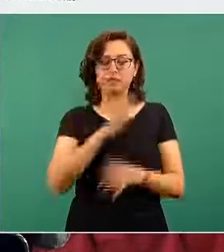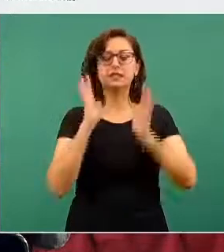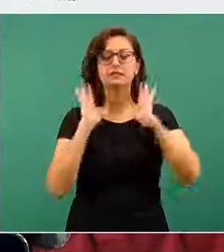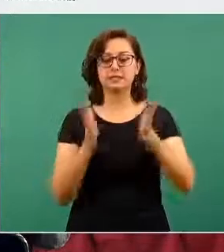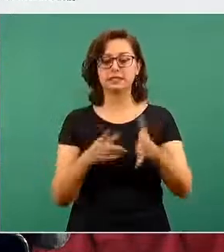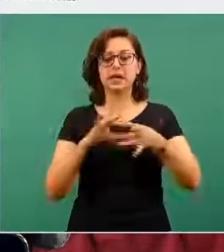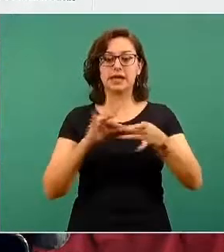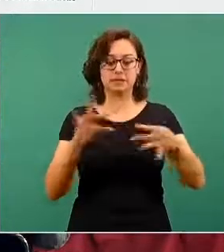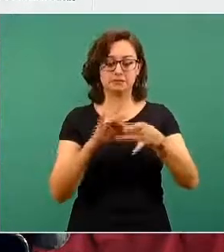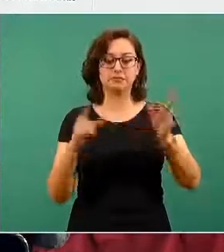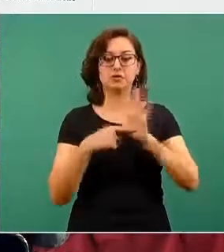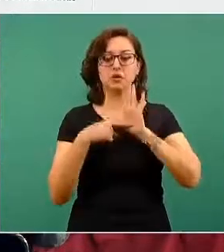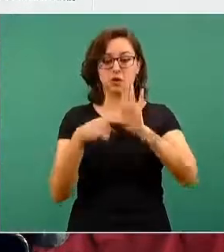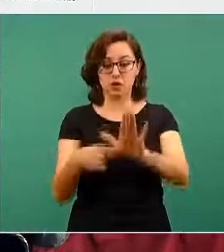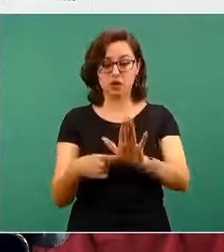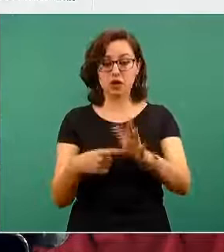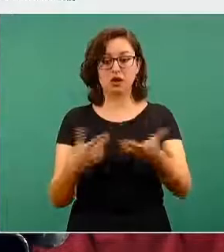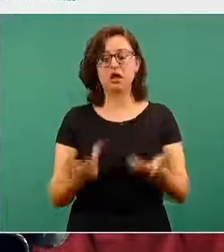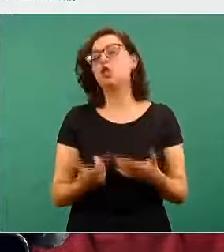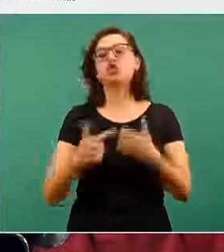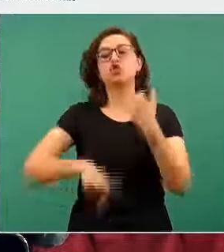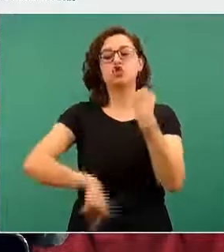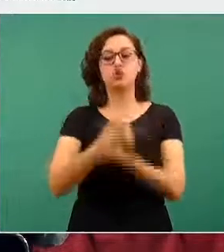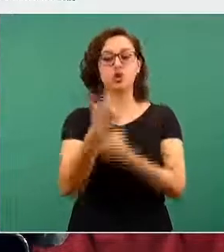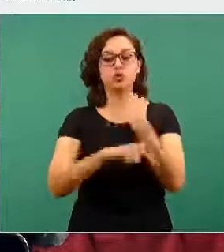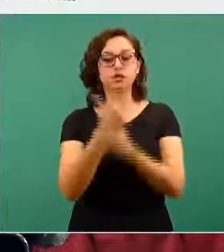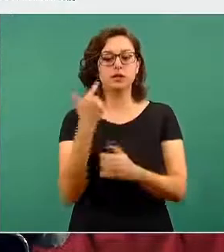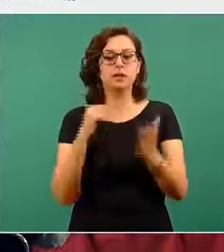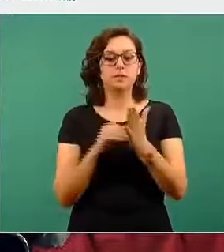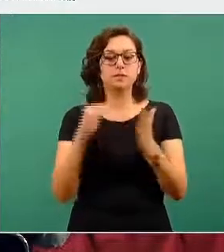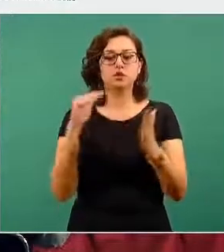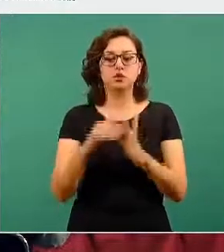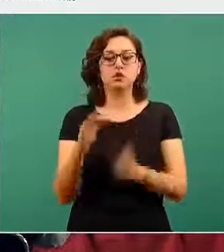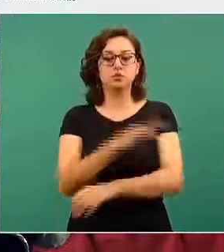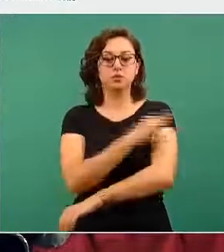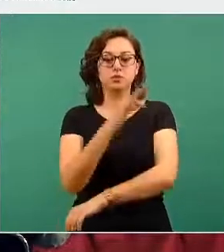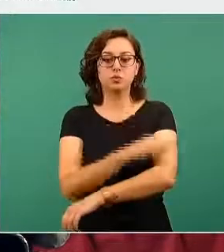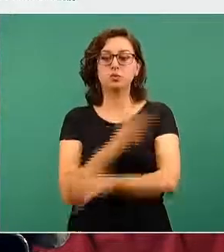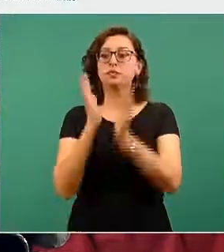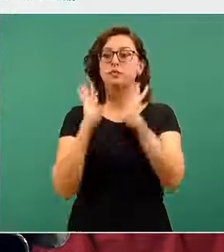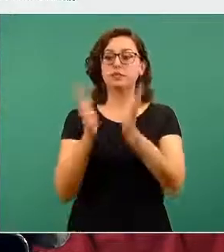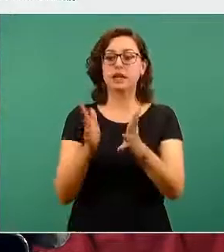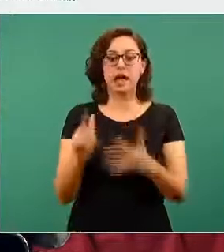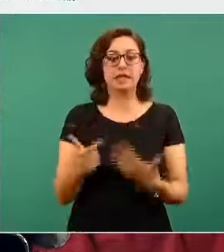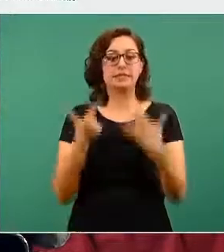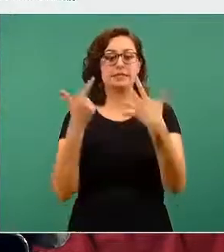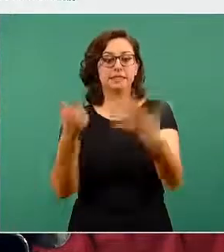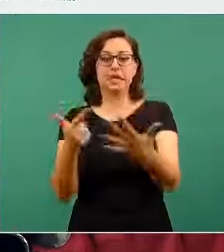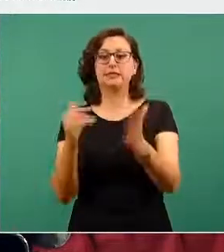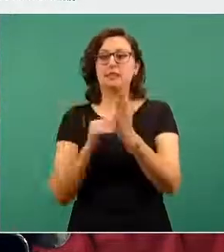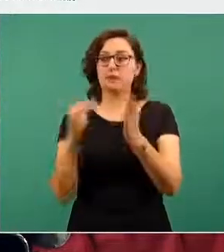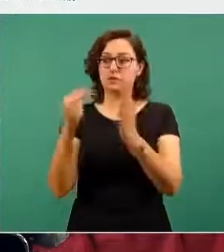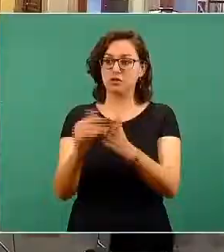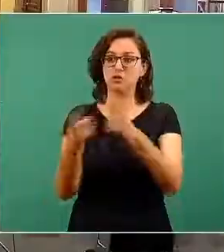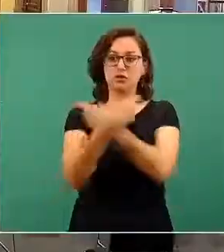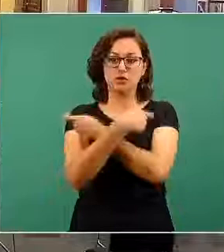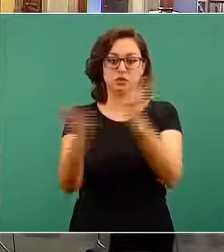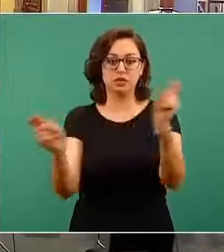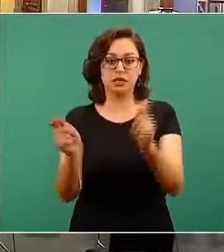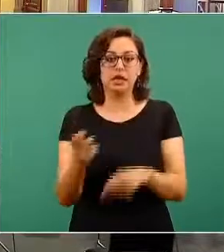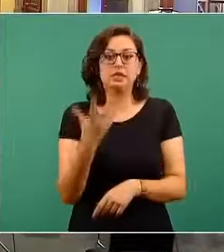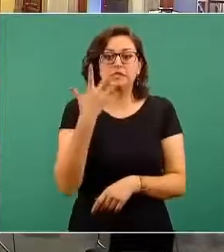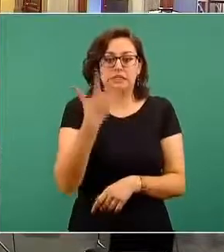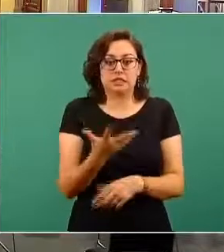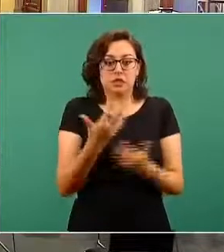De 12 millones, voy a redondear los números, de vacunas, se pusieron ya 7, quedan 5. 3 llegaron esta